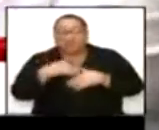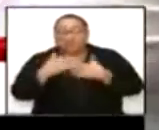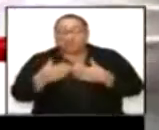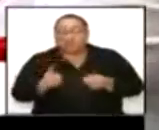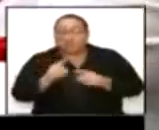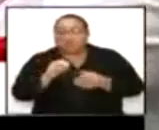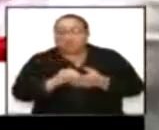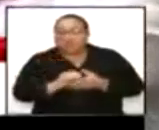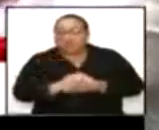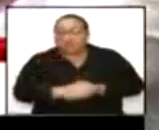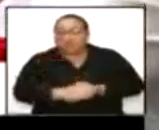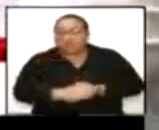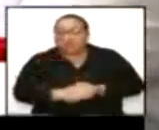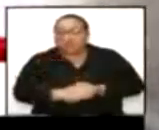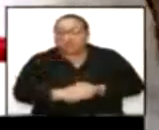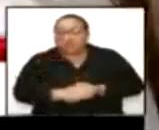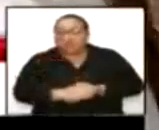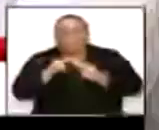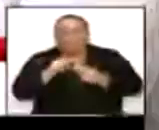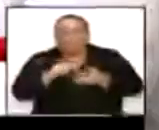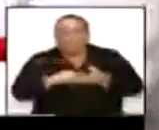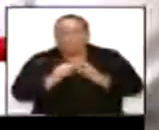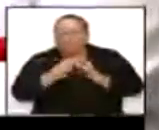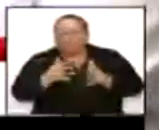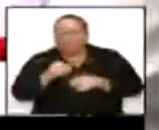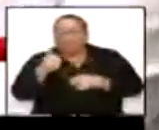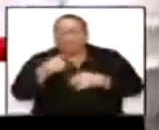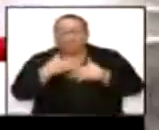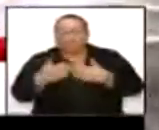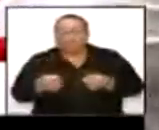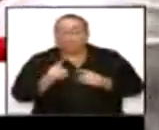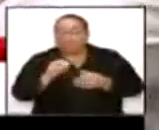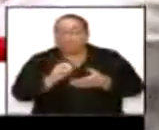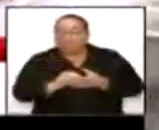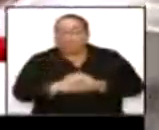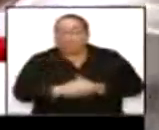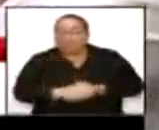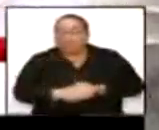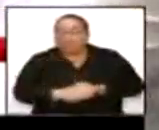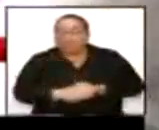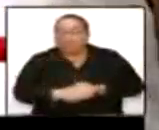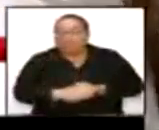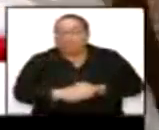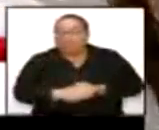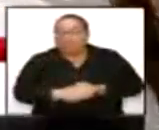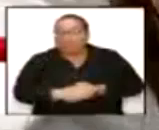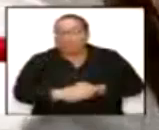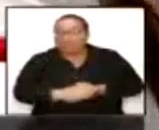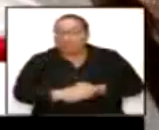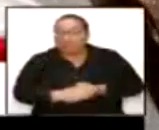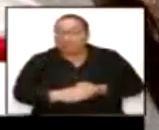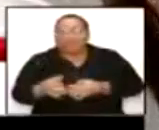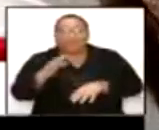no está en riesgo. Así dijo la doctora, cualquier otro embarazo, no está en riesgo. Así dijo la doctora